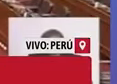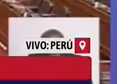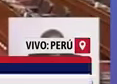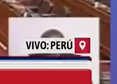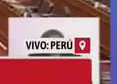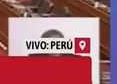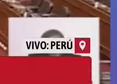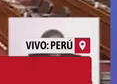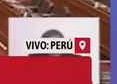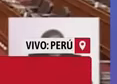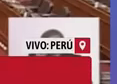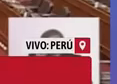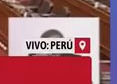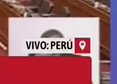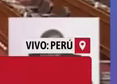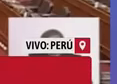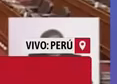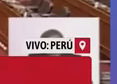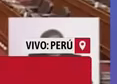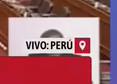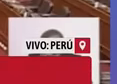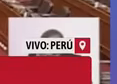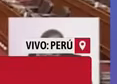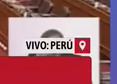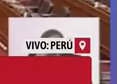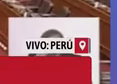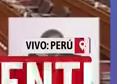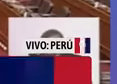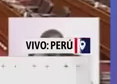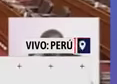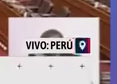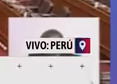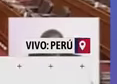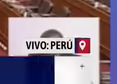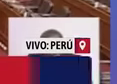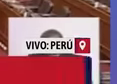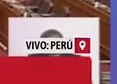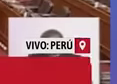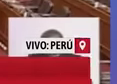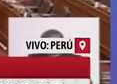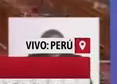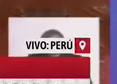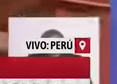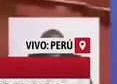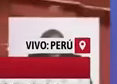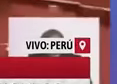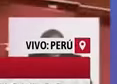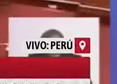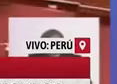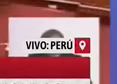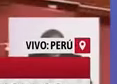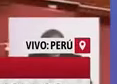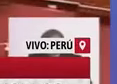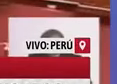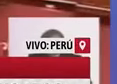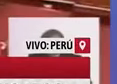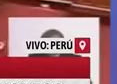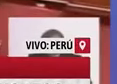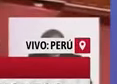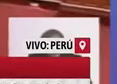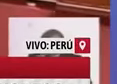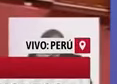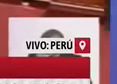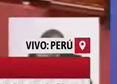vivo en el Congreso peruano. No solo no se disuelve el Congreso, sino que el mismo Congreso nombra un nuevo presidente.